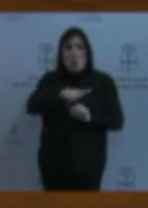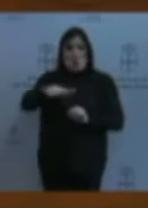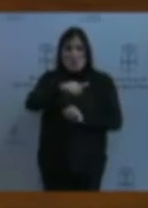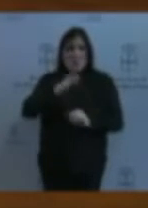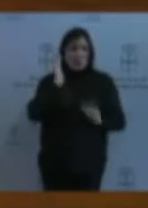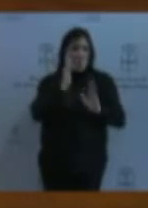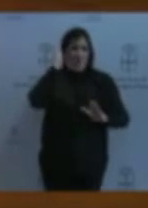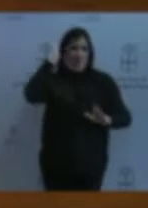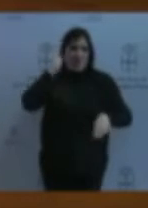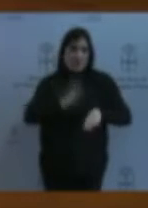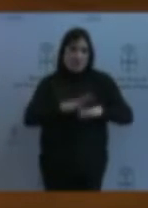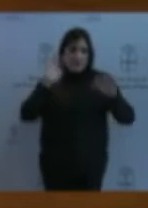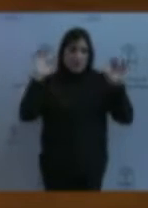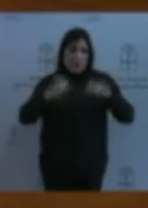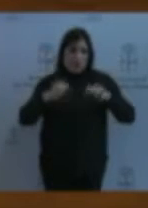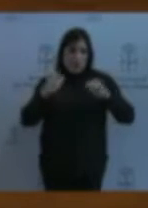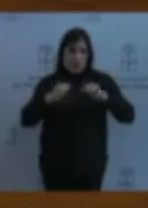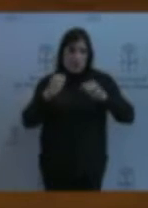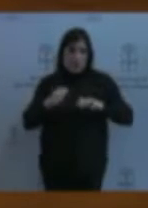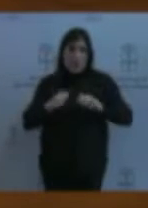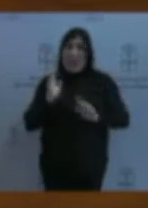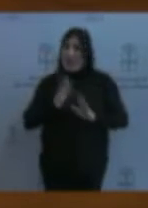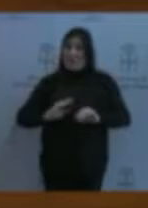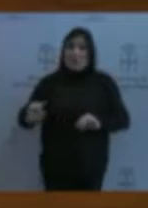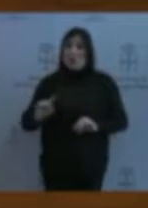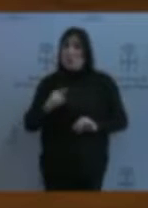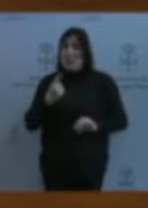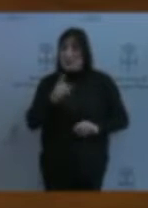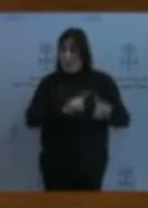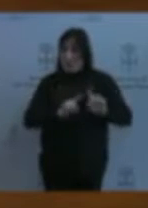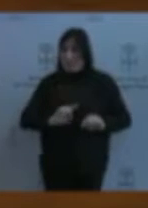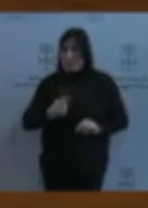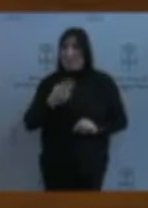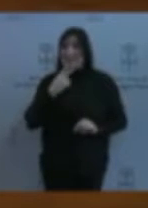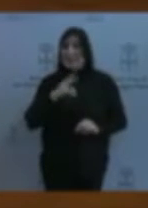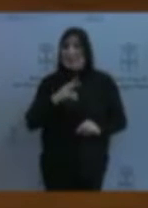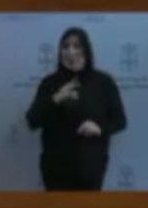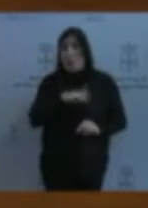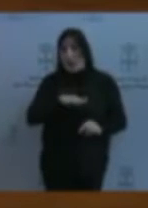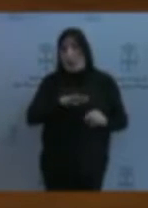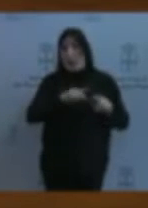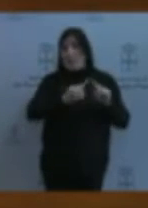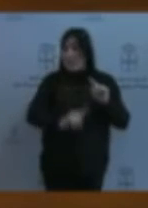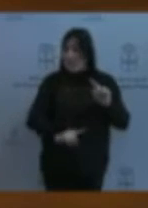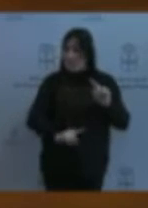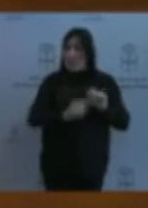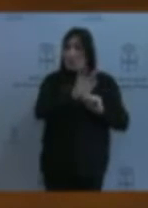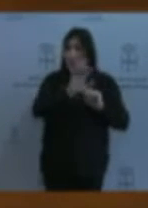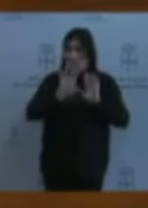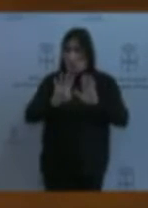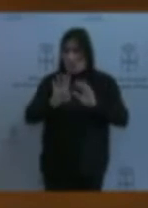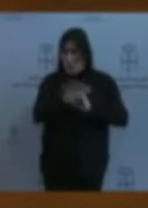y los más afectados en número de incidencias han sido Mieres, con 59, Oviedo, con